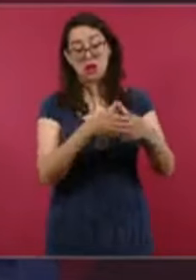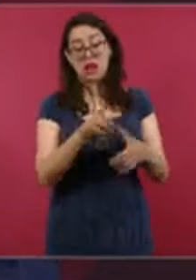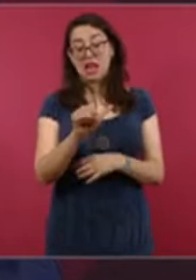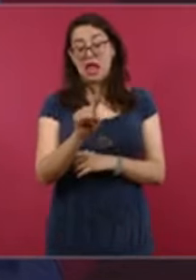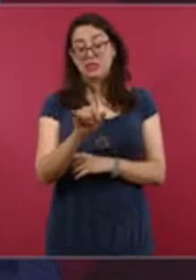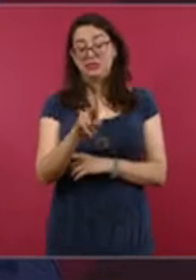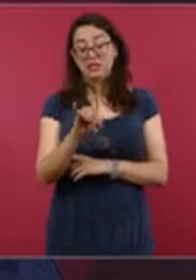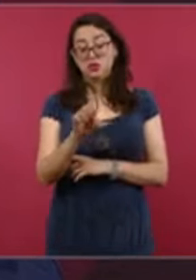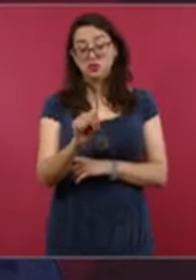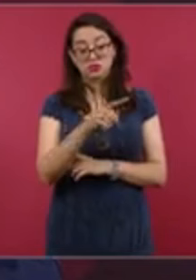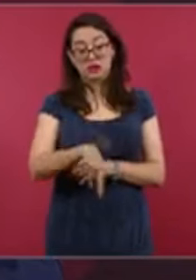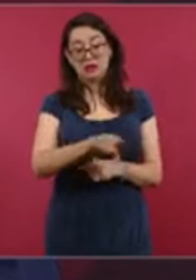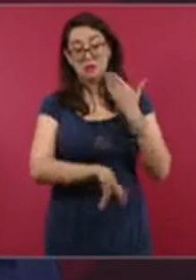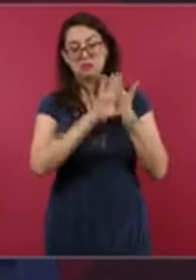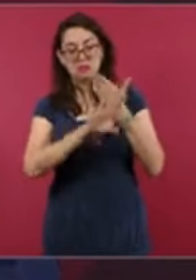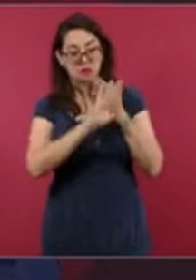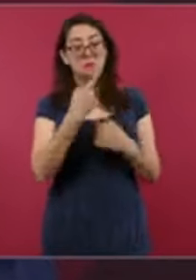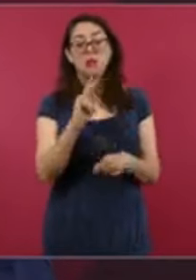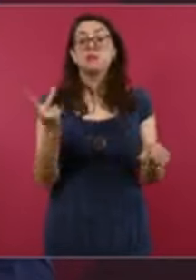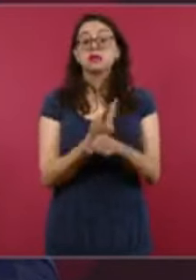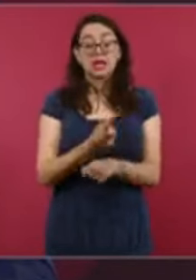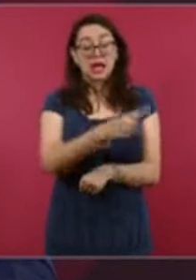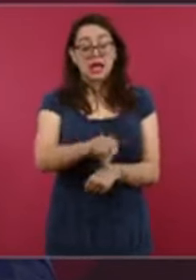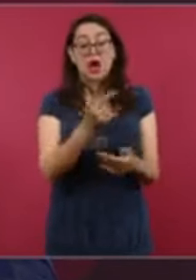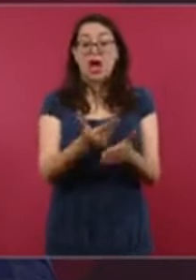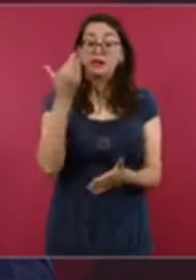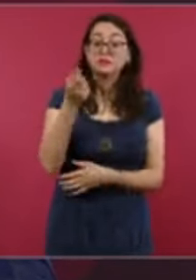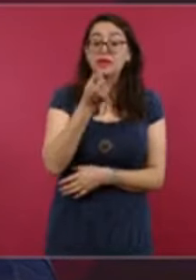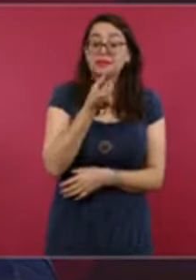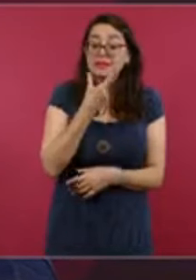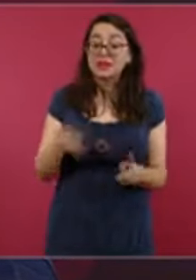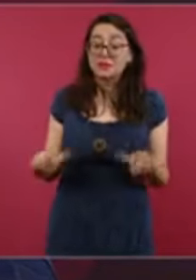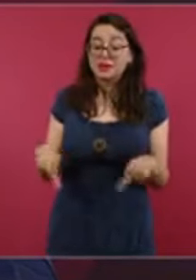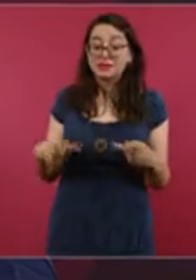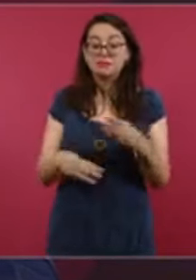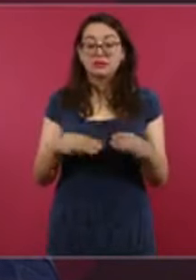Vendedores de medicinas y de equipos médicos.